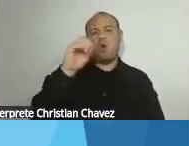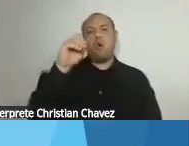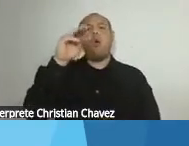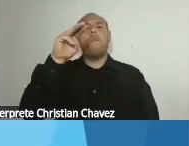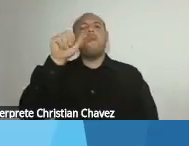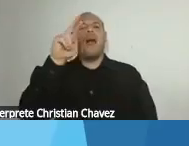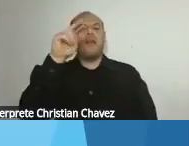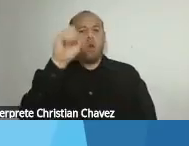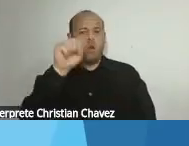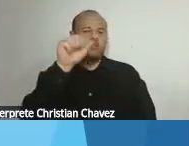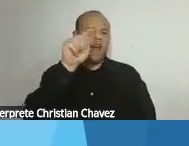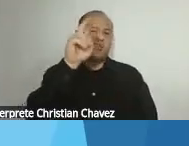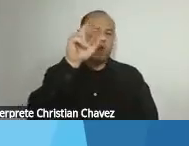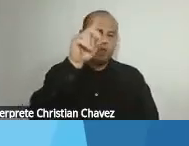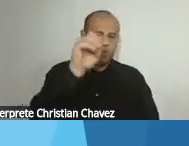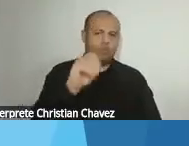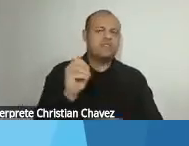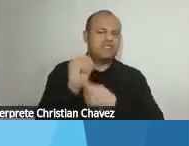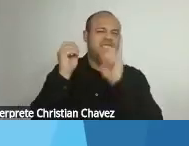salud.